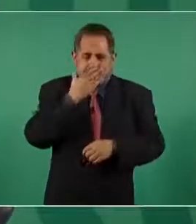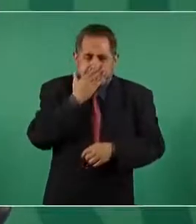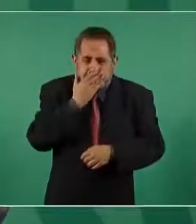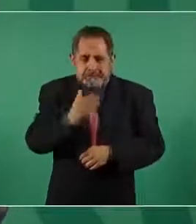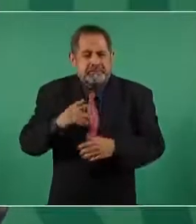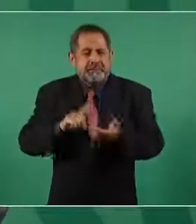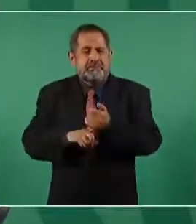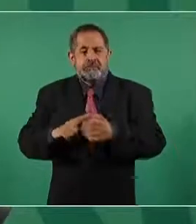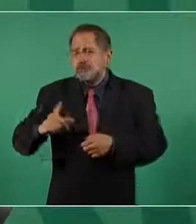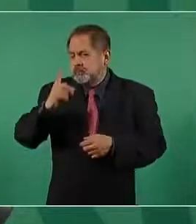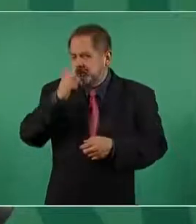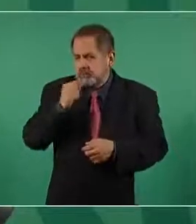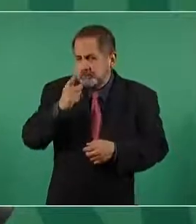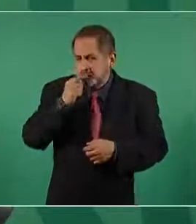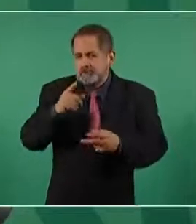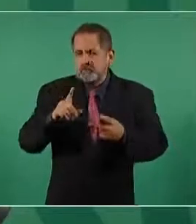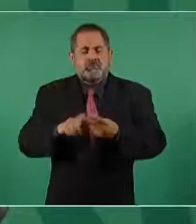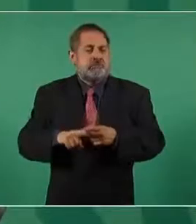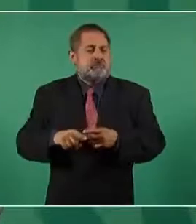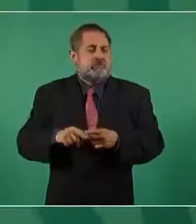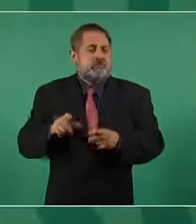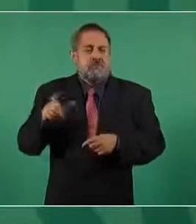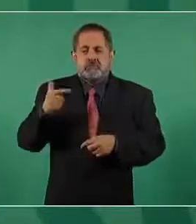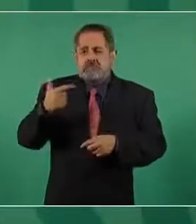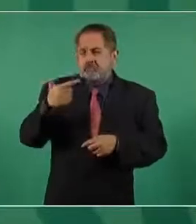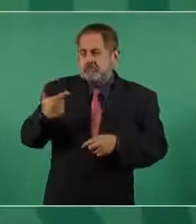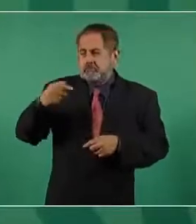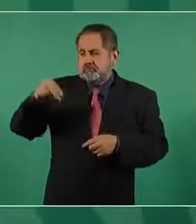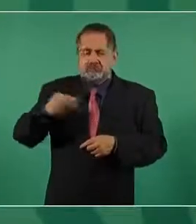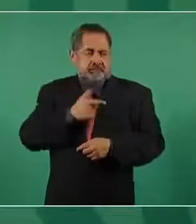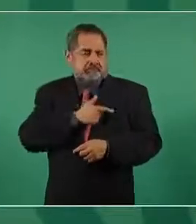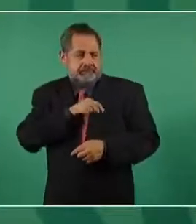policías, Guardia Nacional,